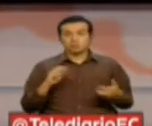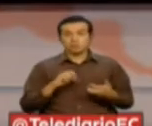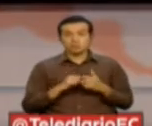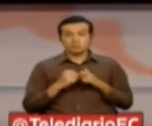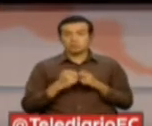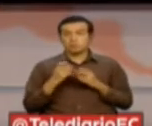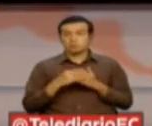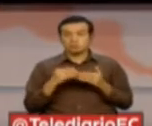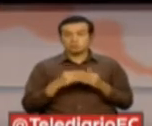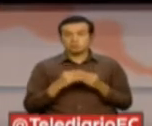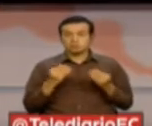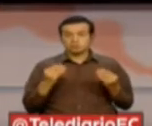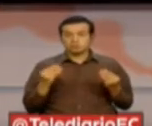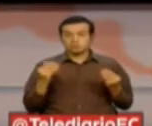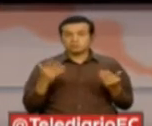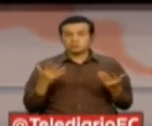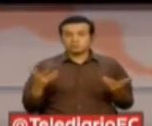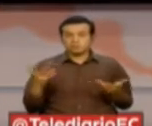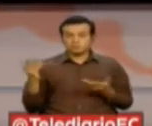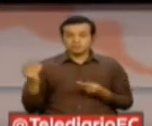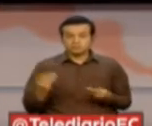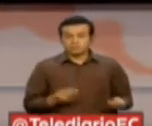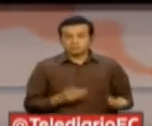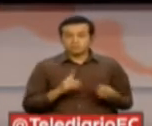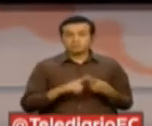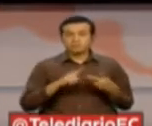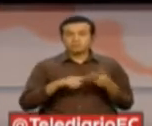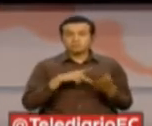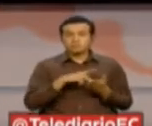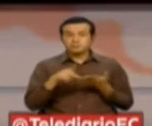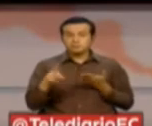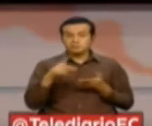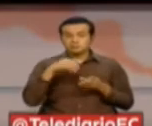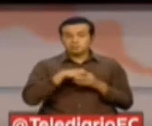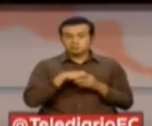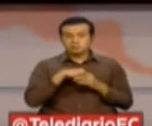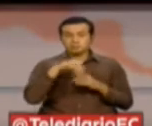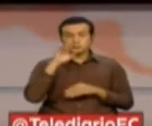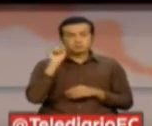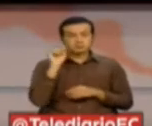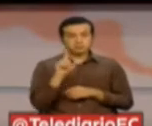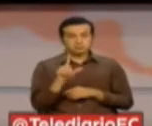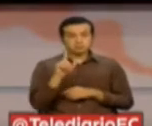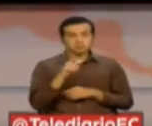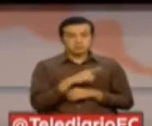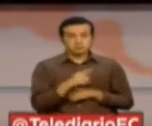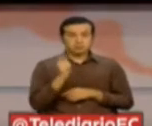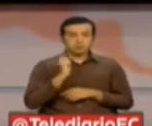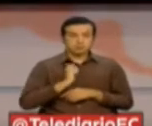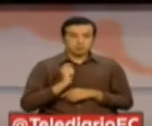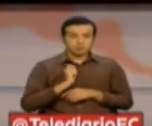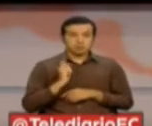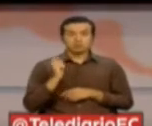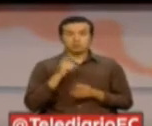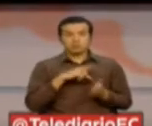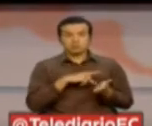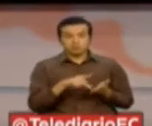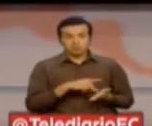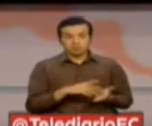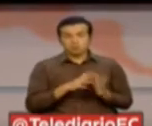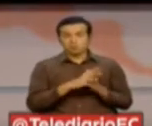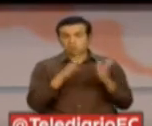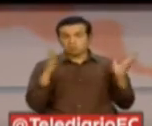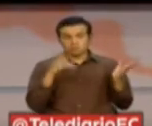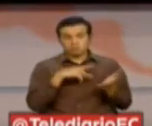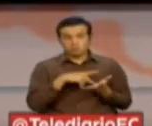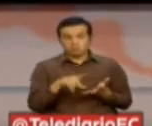las rentabilidades son muy bajas y en segundo lugar hay que pagar la operación aquí que es lo más costoso empezando por sueldos y salarios que es la mayor parte del costo de